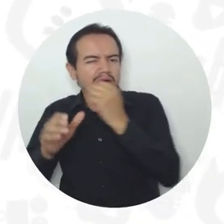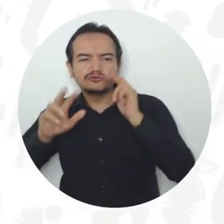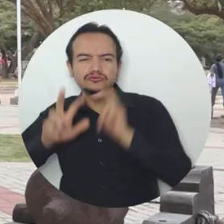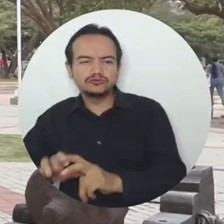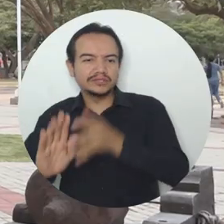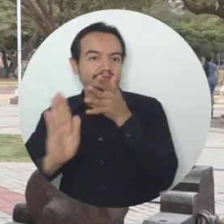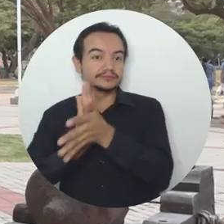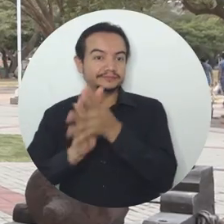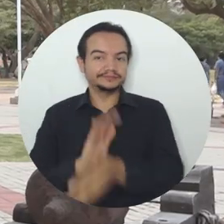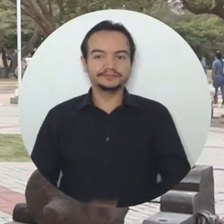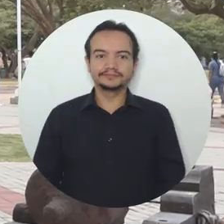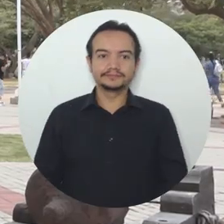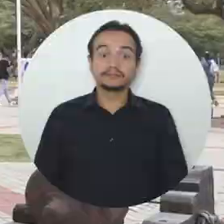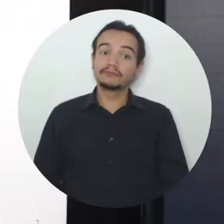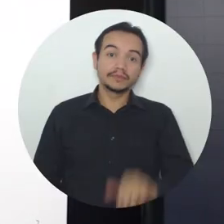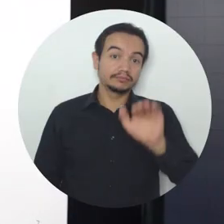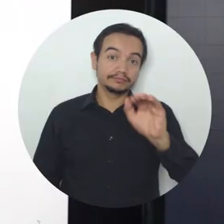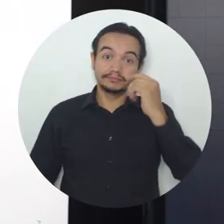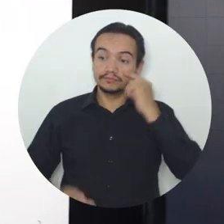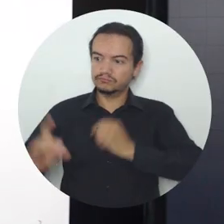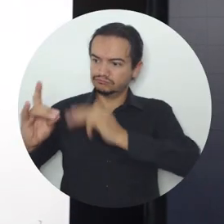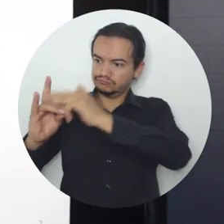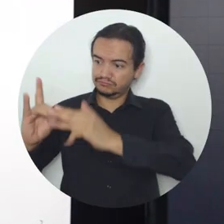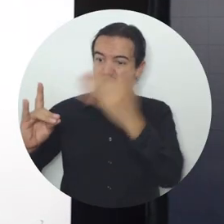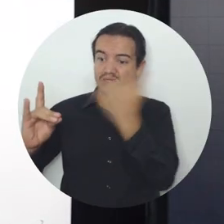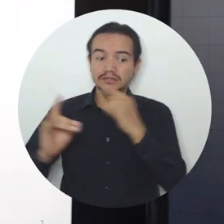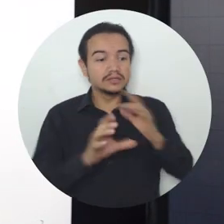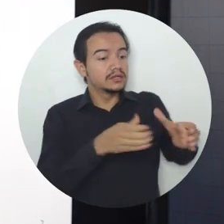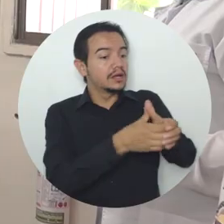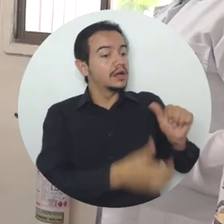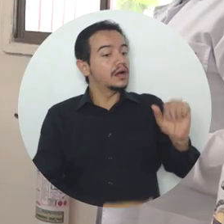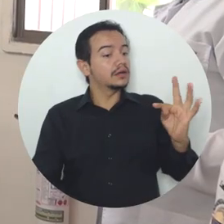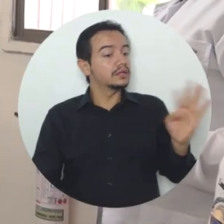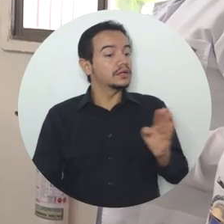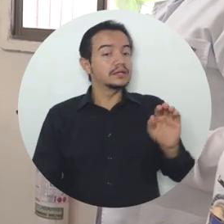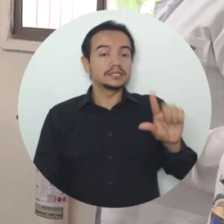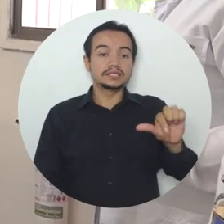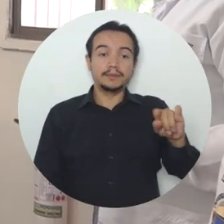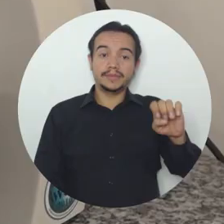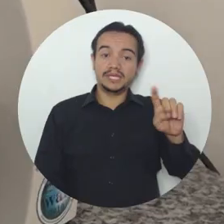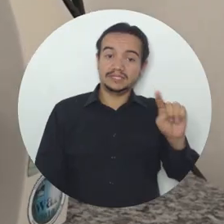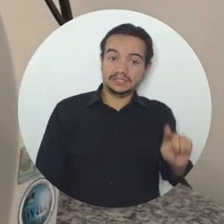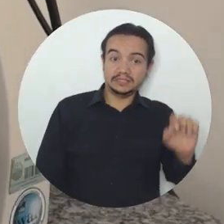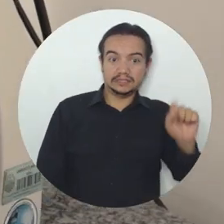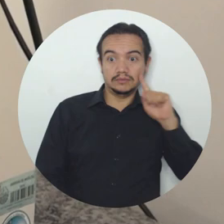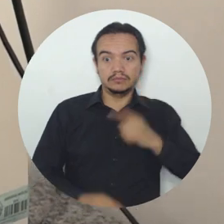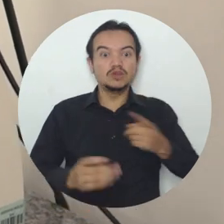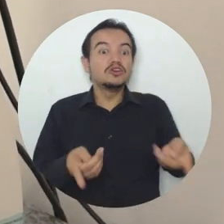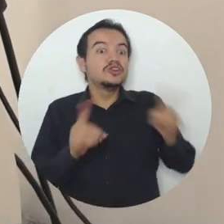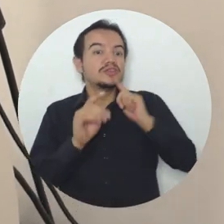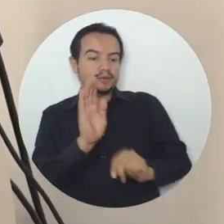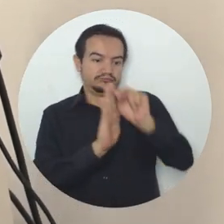artículos científicos es de Resaltar que un Magdalena no solo sea posicionado en el Art Sapiens sino que en años anteriores ha estado dentro de los mejores